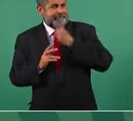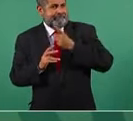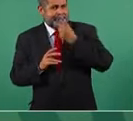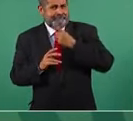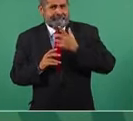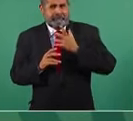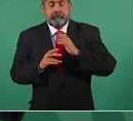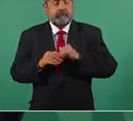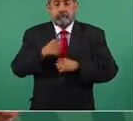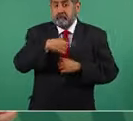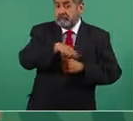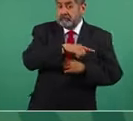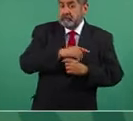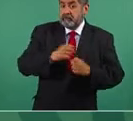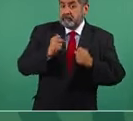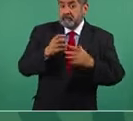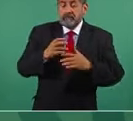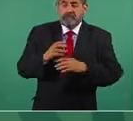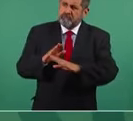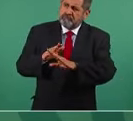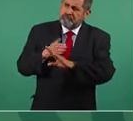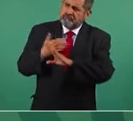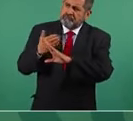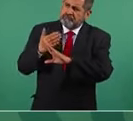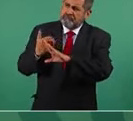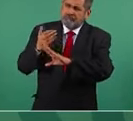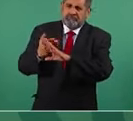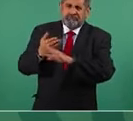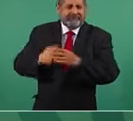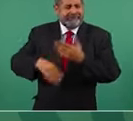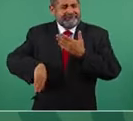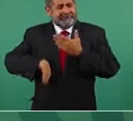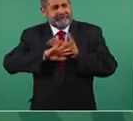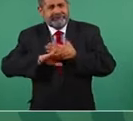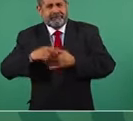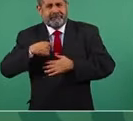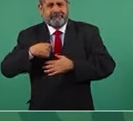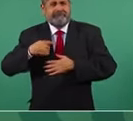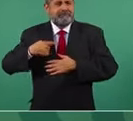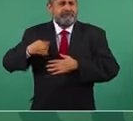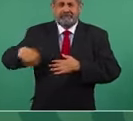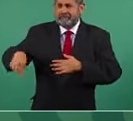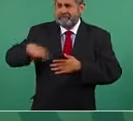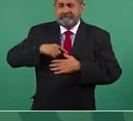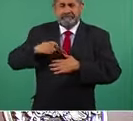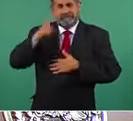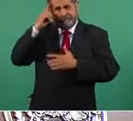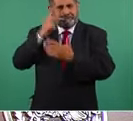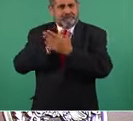en contra de nosotros, del proyecto de transformación,